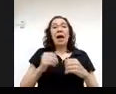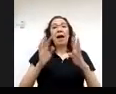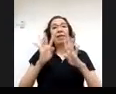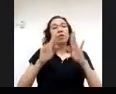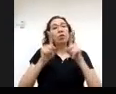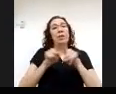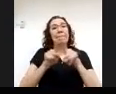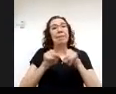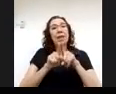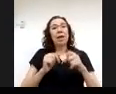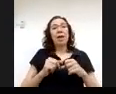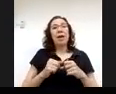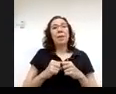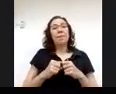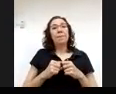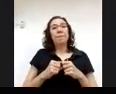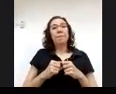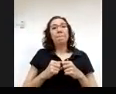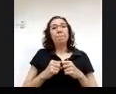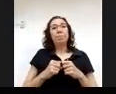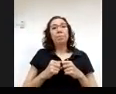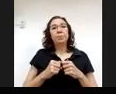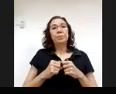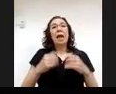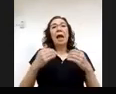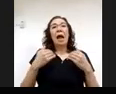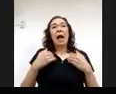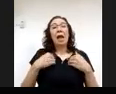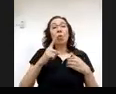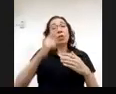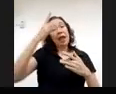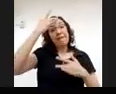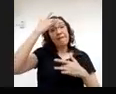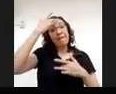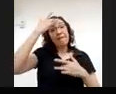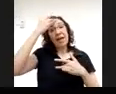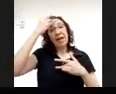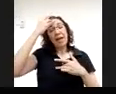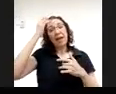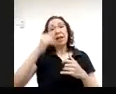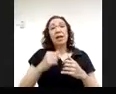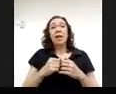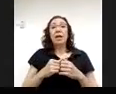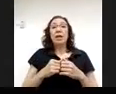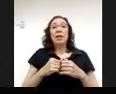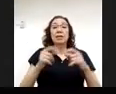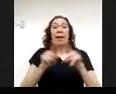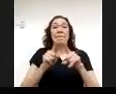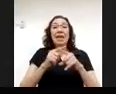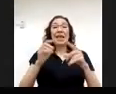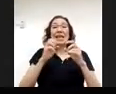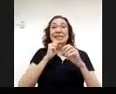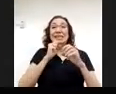también a que hay una enfermedad que igualmente es una